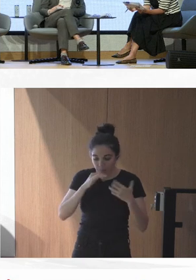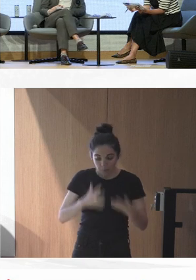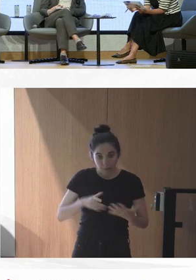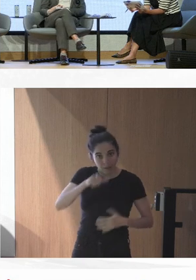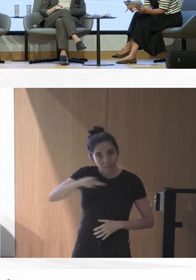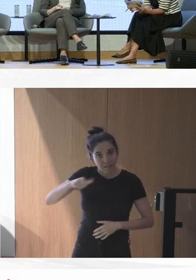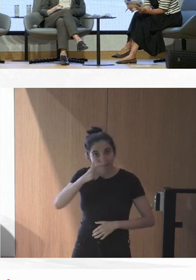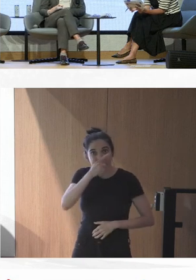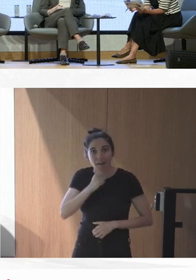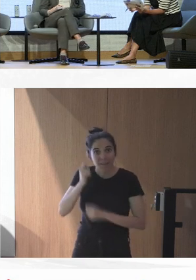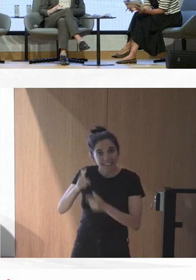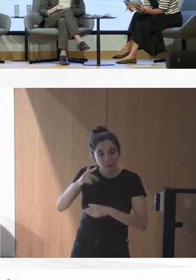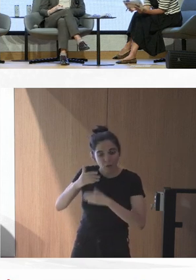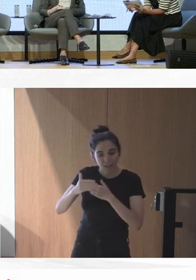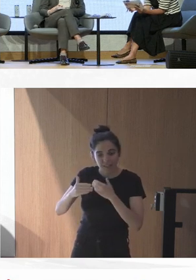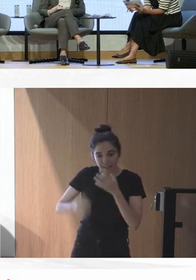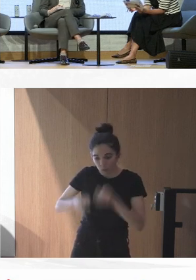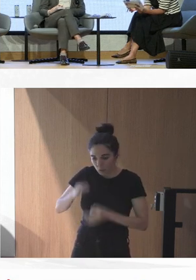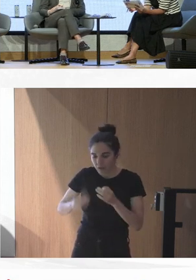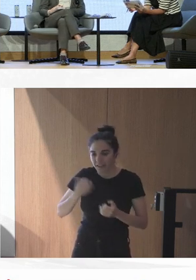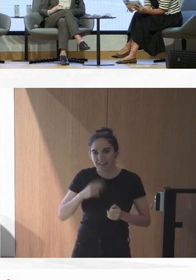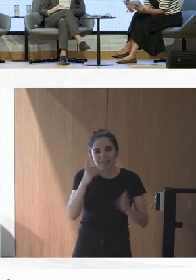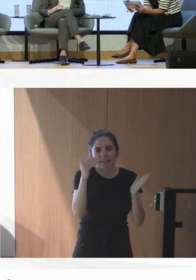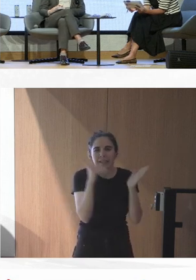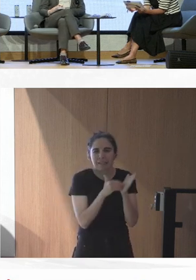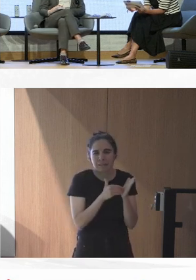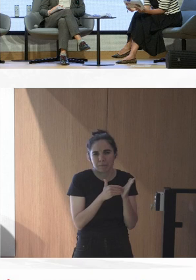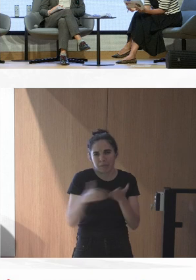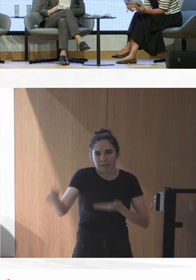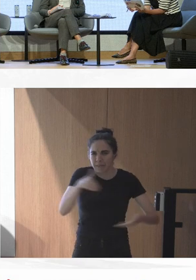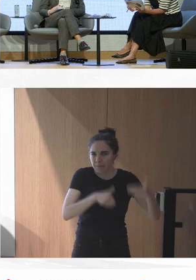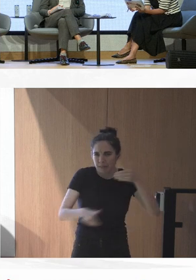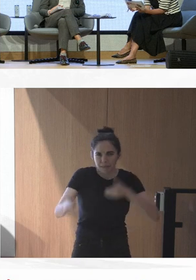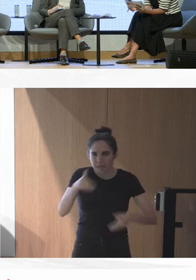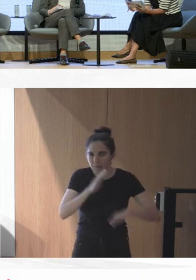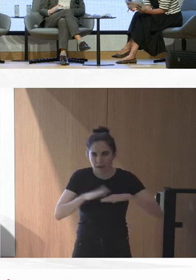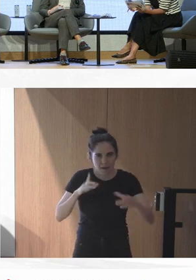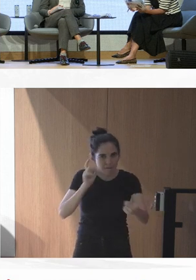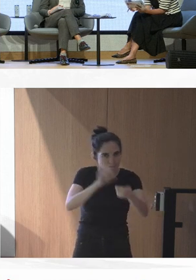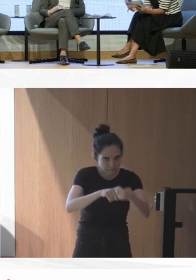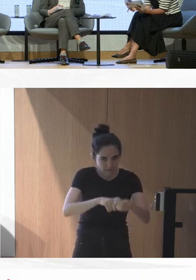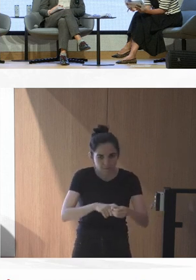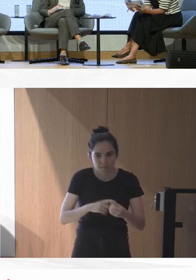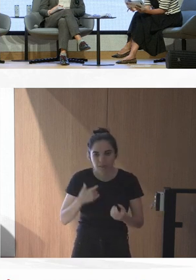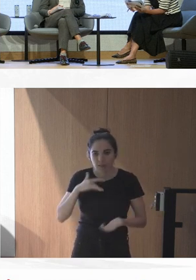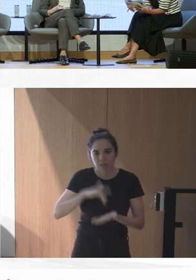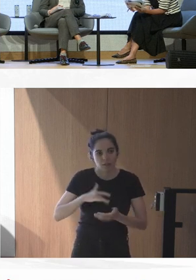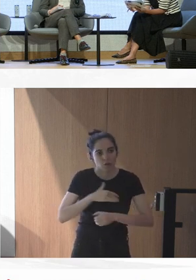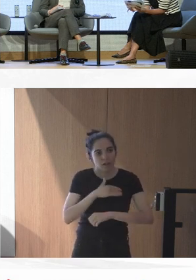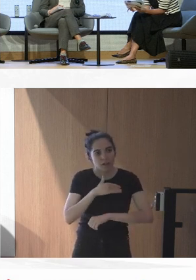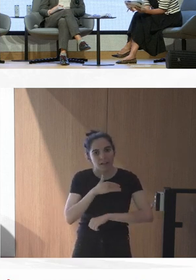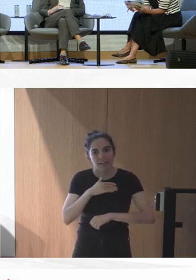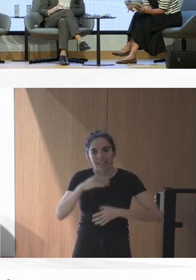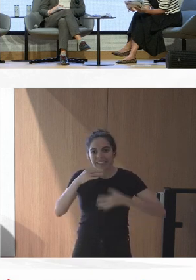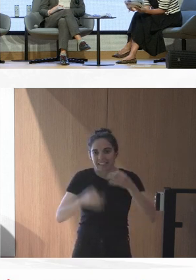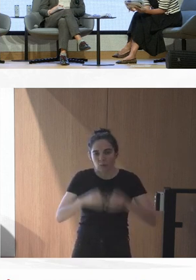han participado en más de 6.000 peticiones de intervención por parte del Tribunal Superior de Justicia de la